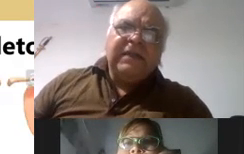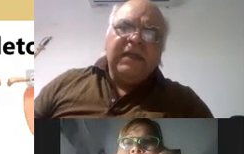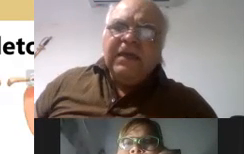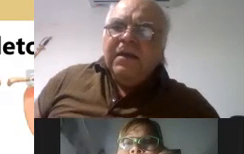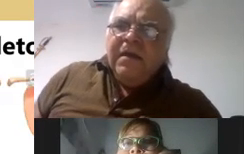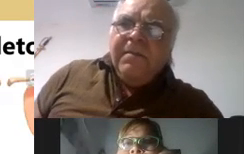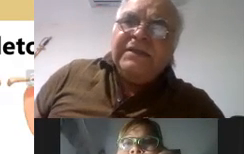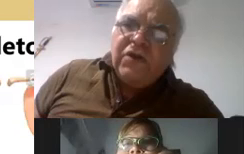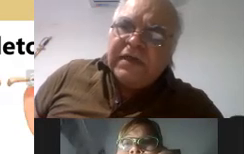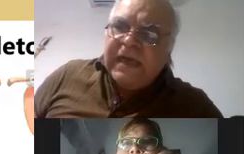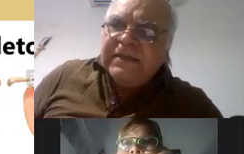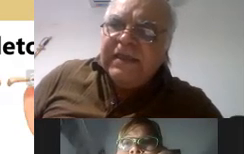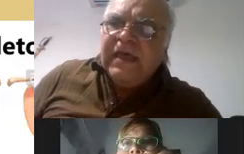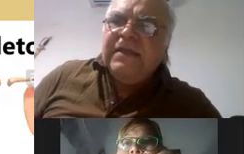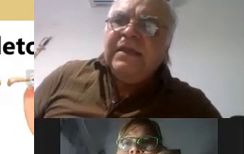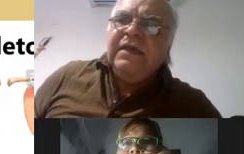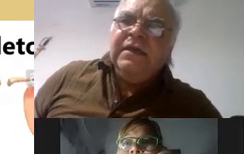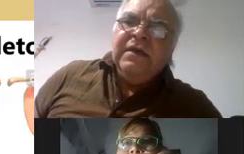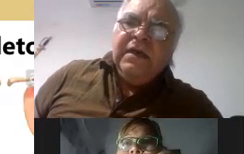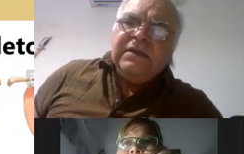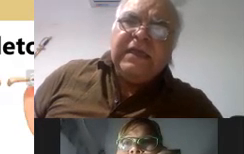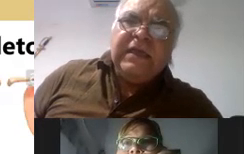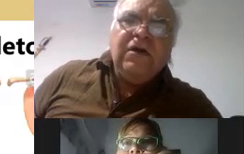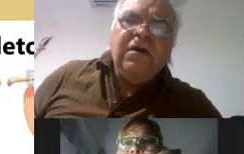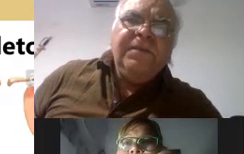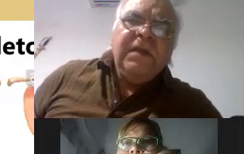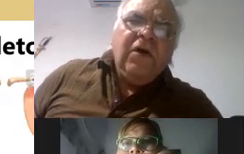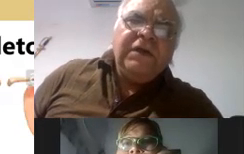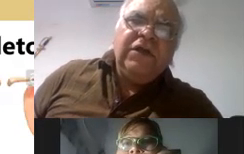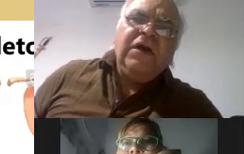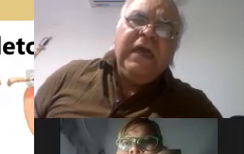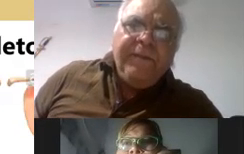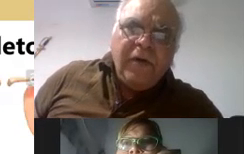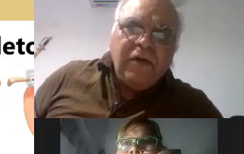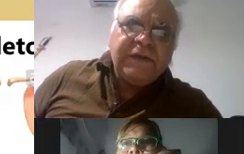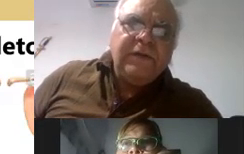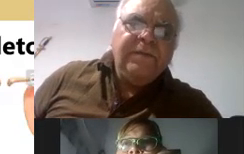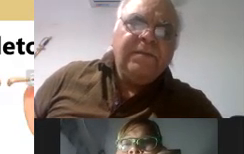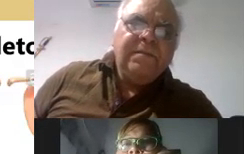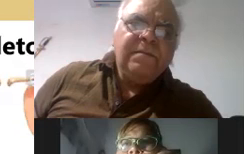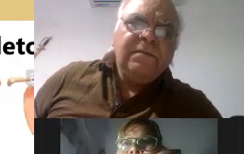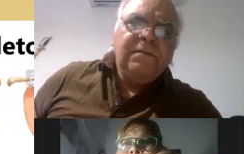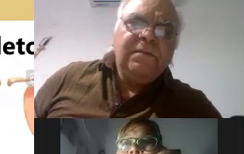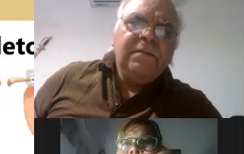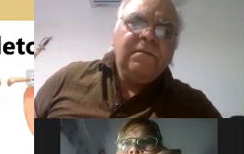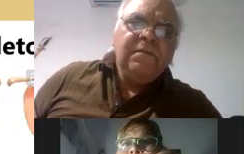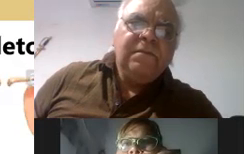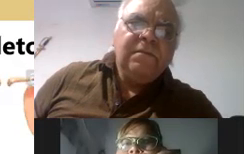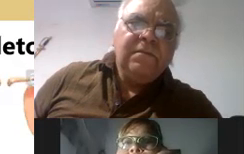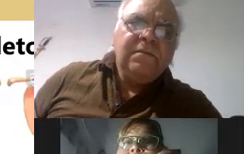vamos a tener mayor cantidad de tejido óseo esponjoso.